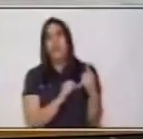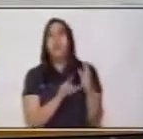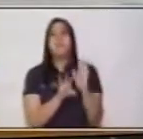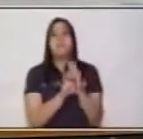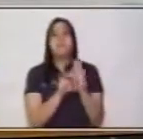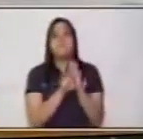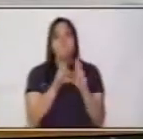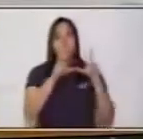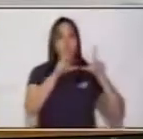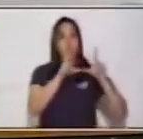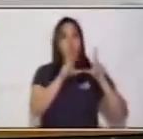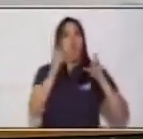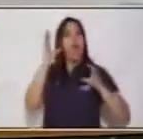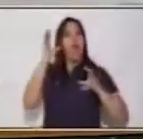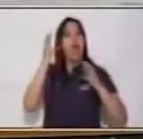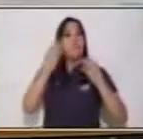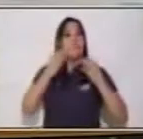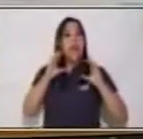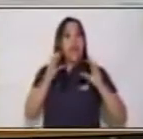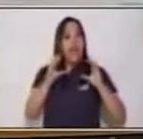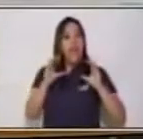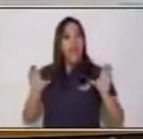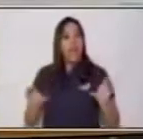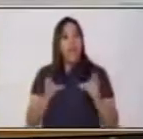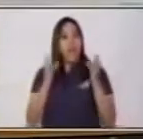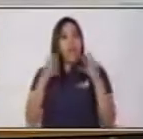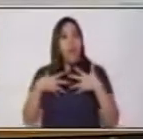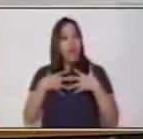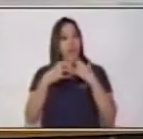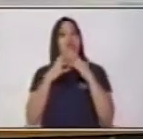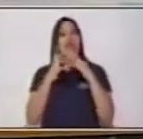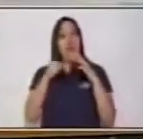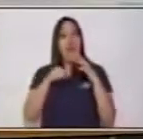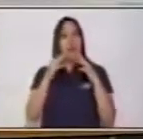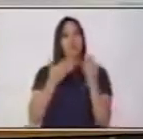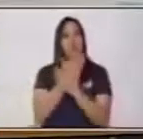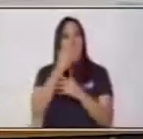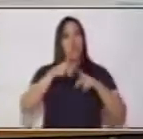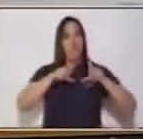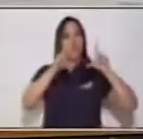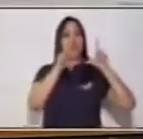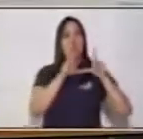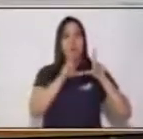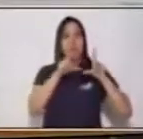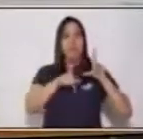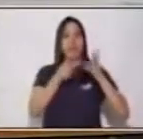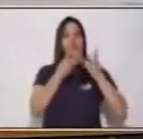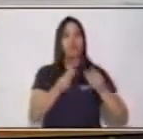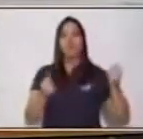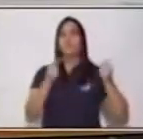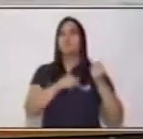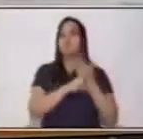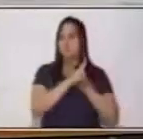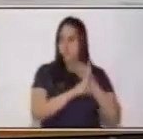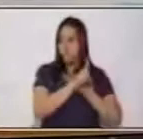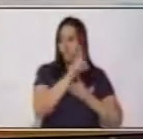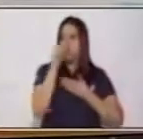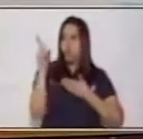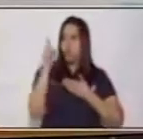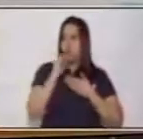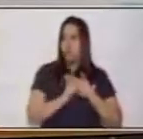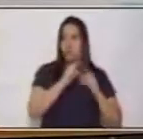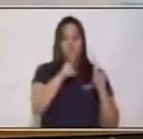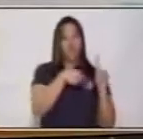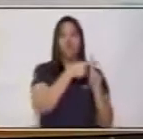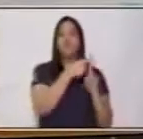Crearemos una tablita especial que nos ayudará y te ayudará a solucionar este tipo de problemas, suma